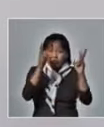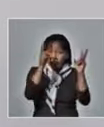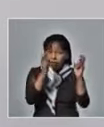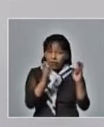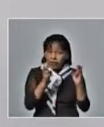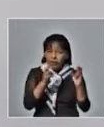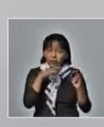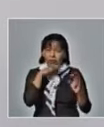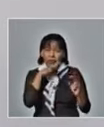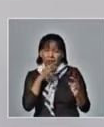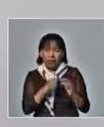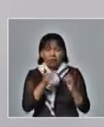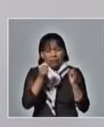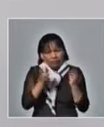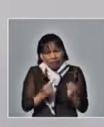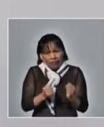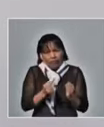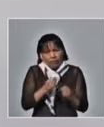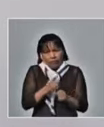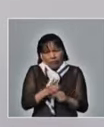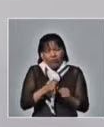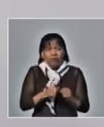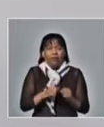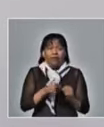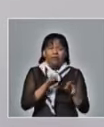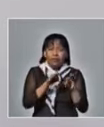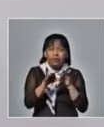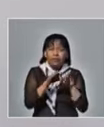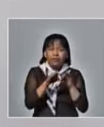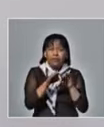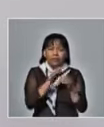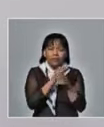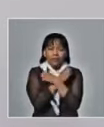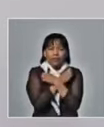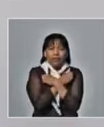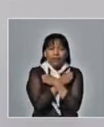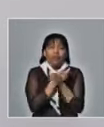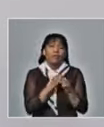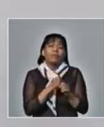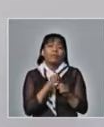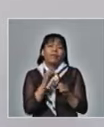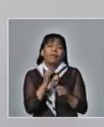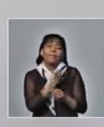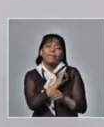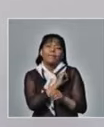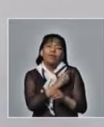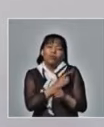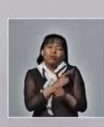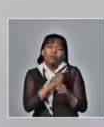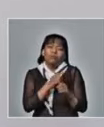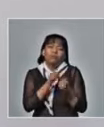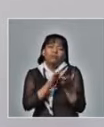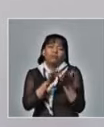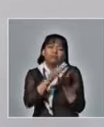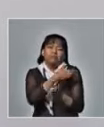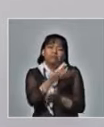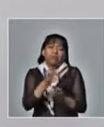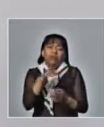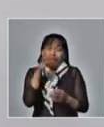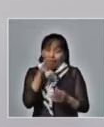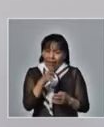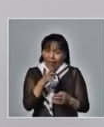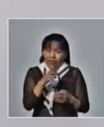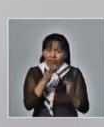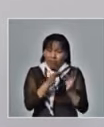preocupan, en seguridad, en empleo, en educación, en salud, en apoyo al campo. Eso es lo que realmente nos